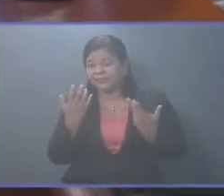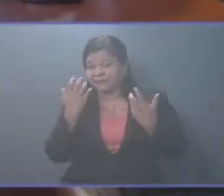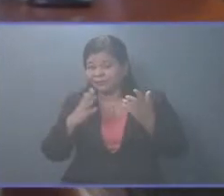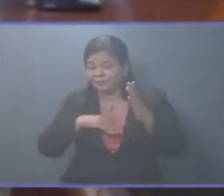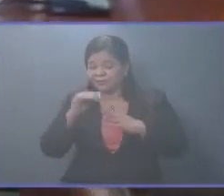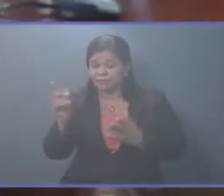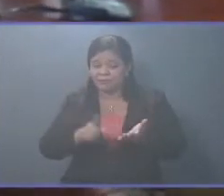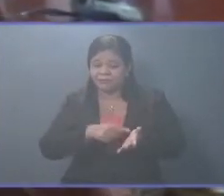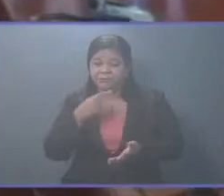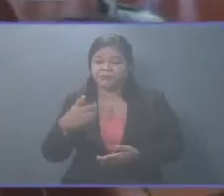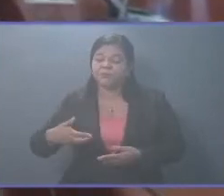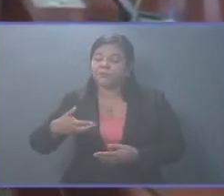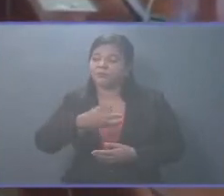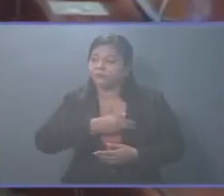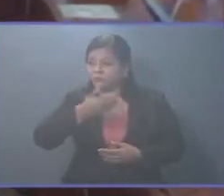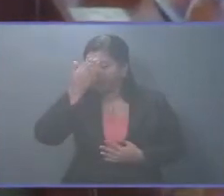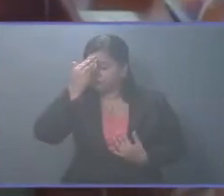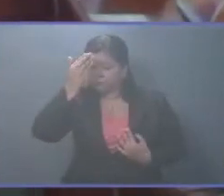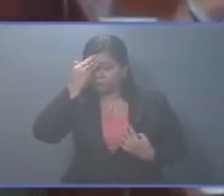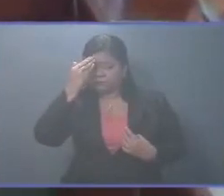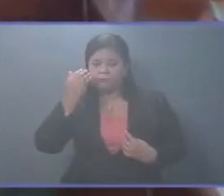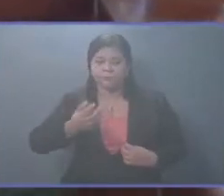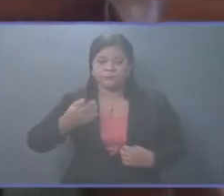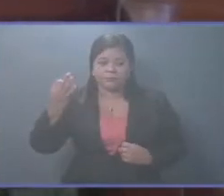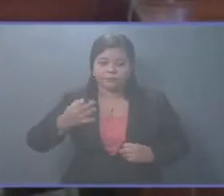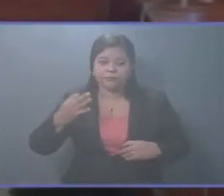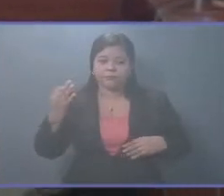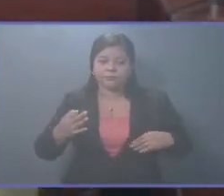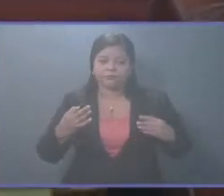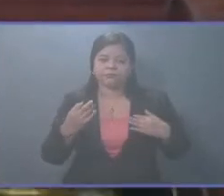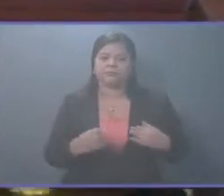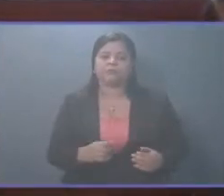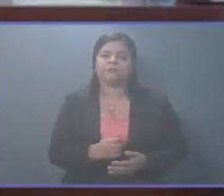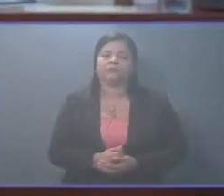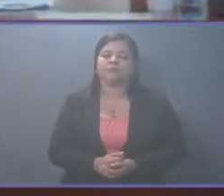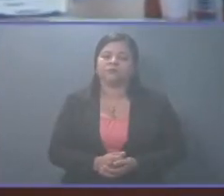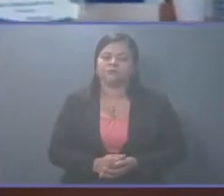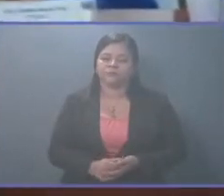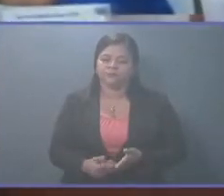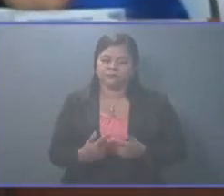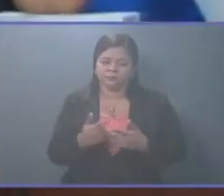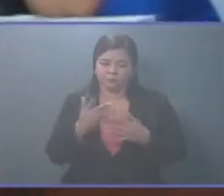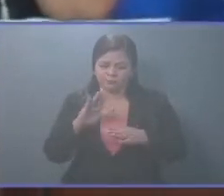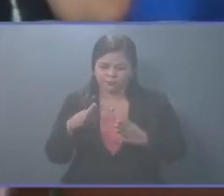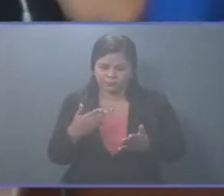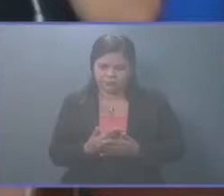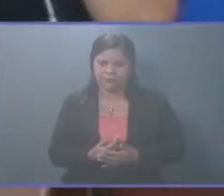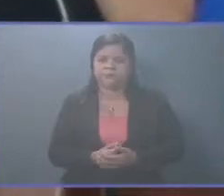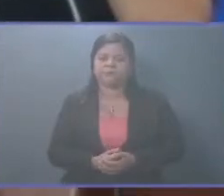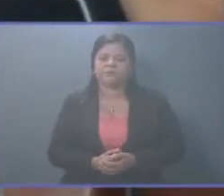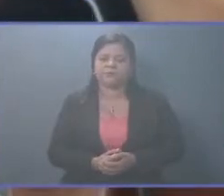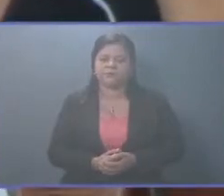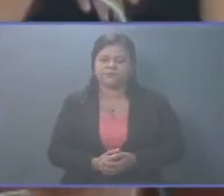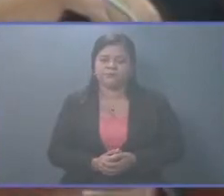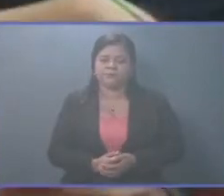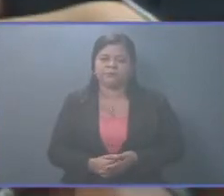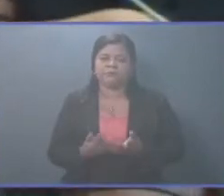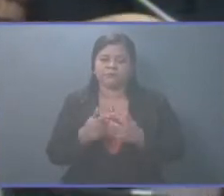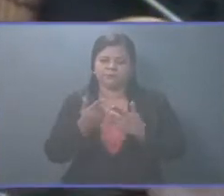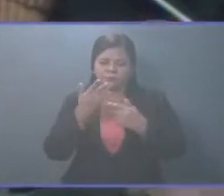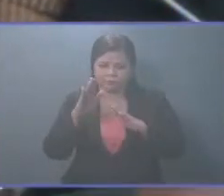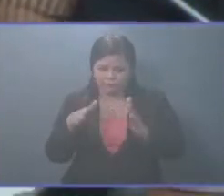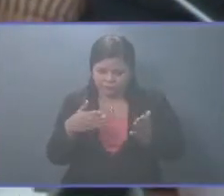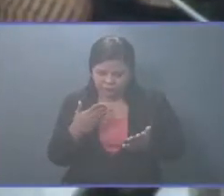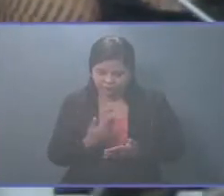la necesidad que esto se maneje de una manera multidisciplinaria. Es decir, de tal manera que el Ministerio de